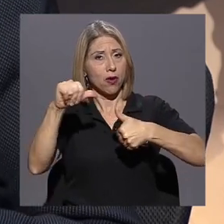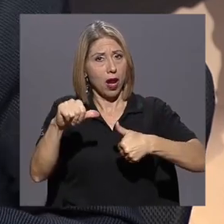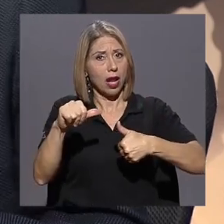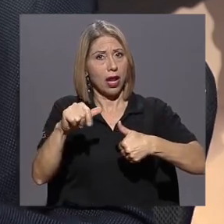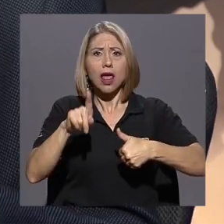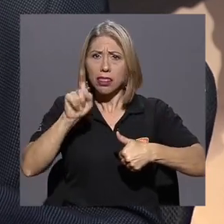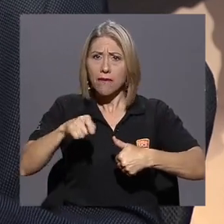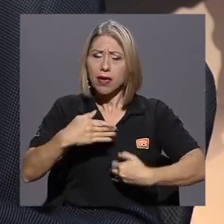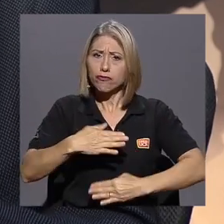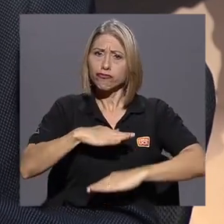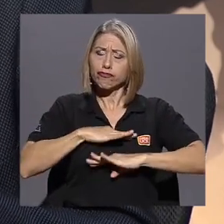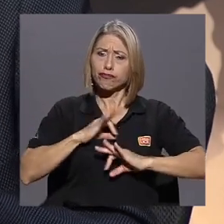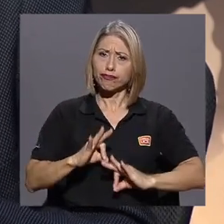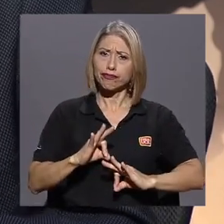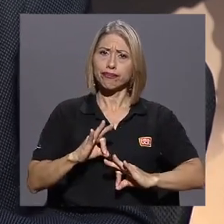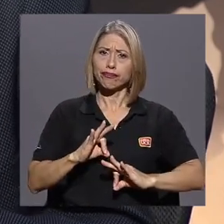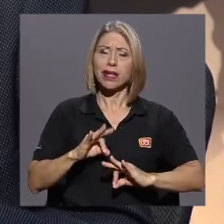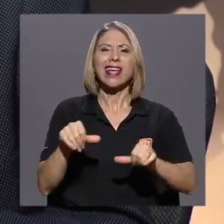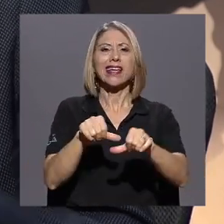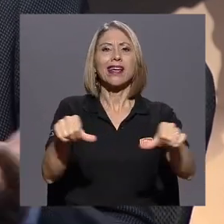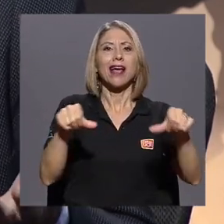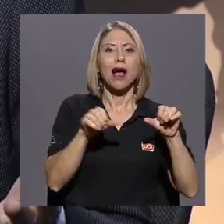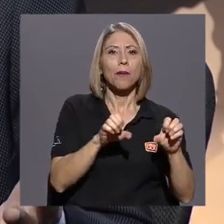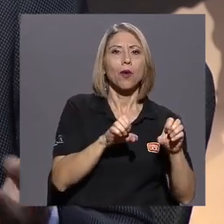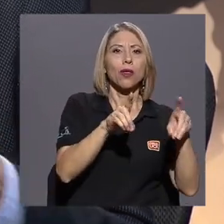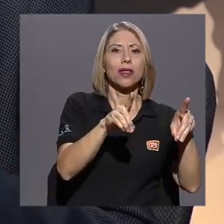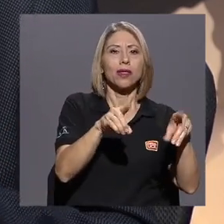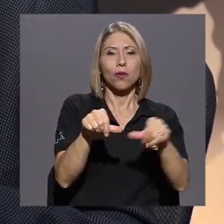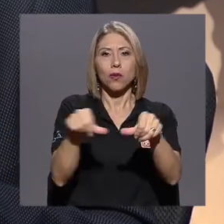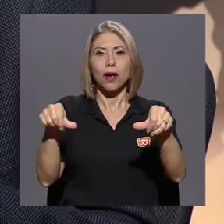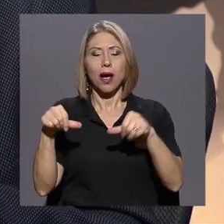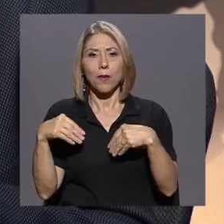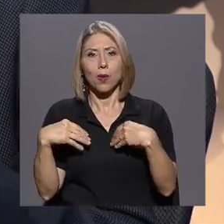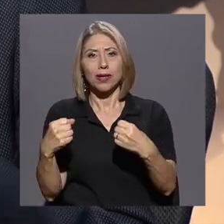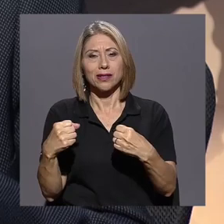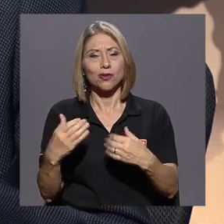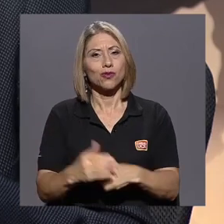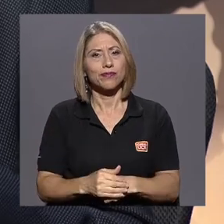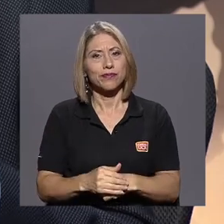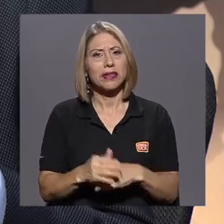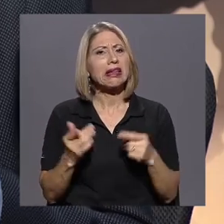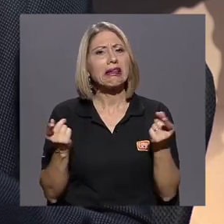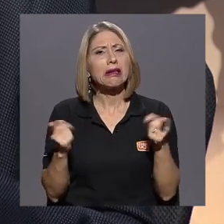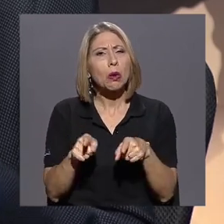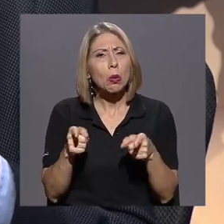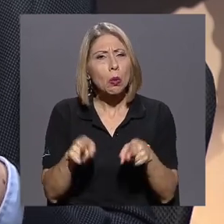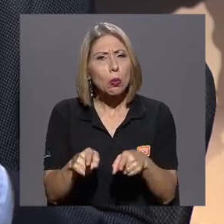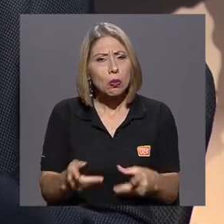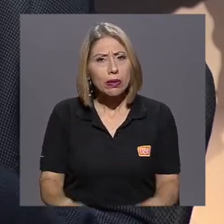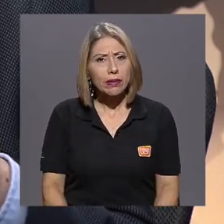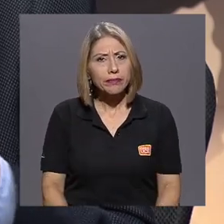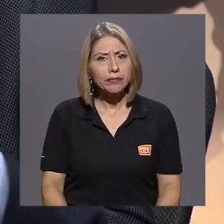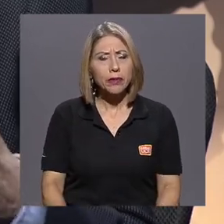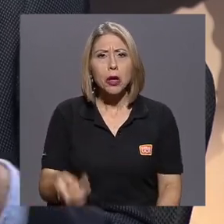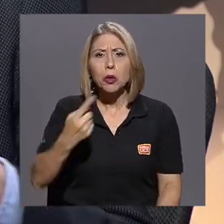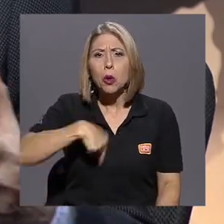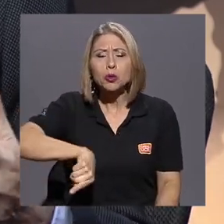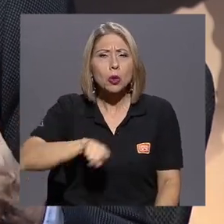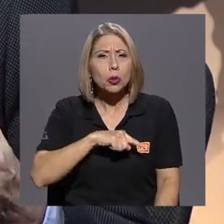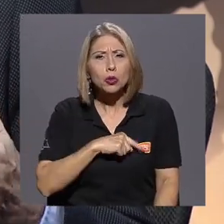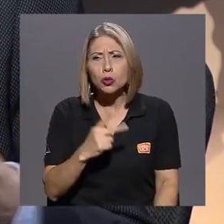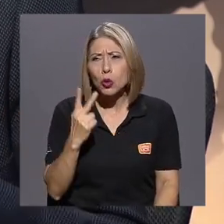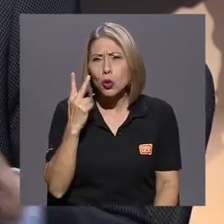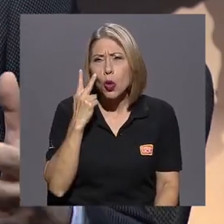motivo de satisfacción, que es en el campo educativo y en el campo de la salud. ¿Y qué ocurre? Que, o sea, no vemos muy